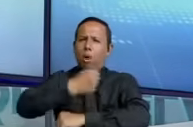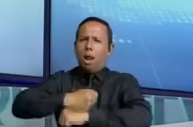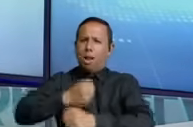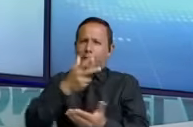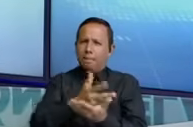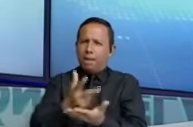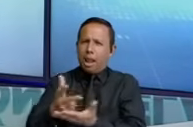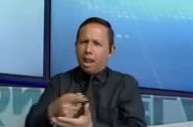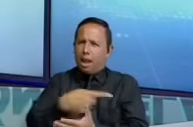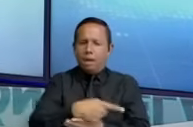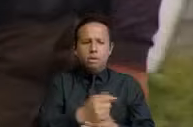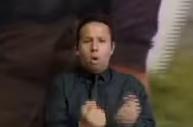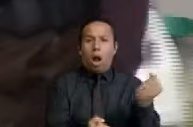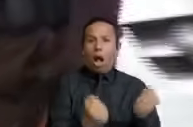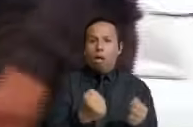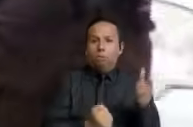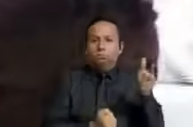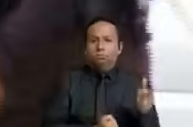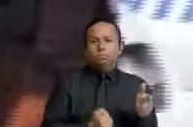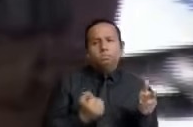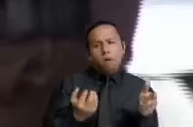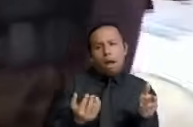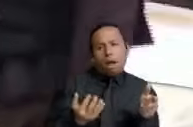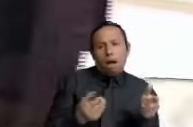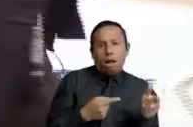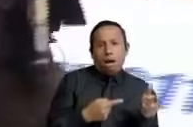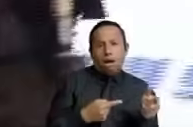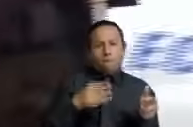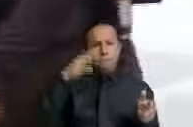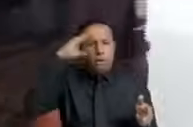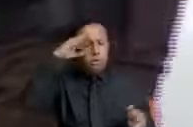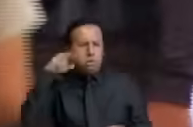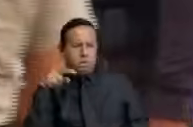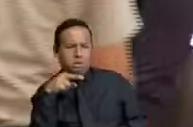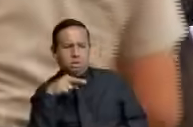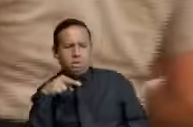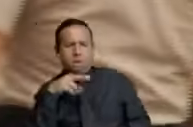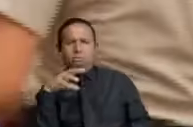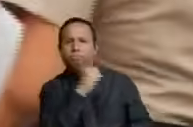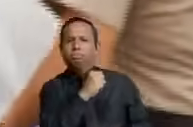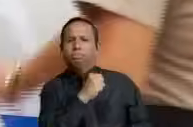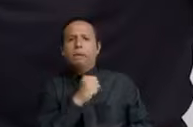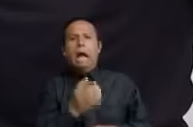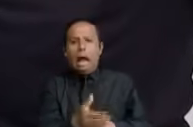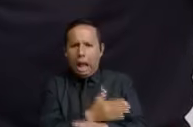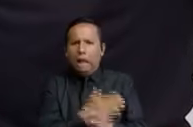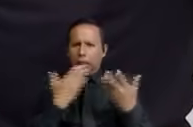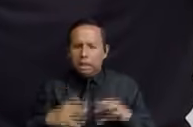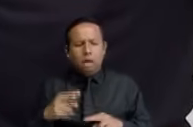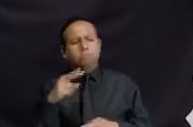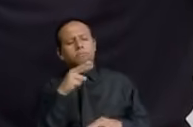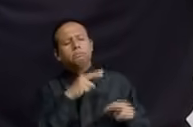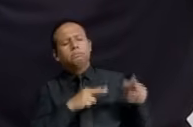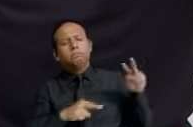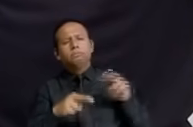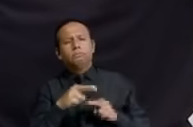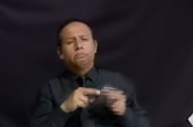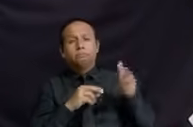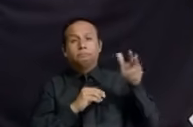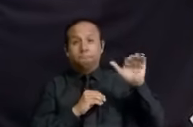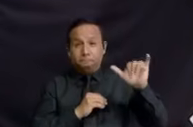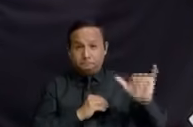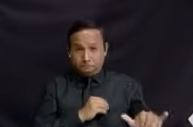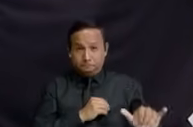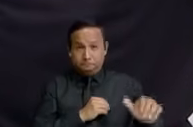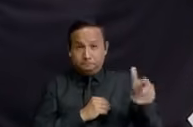los detalles personal de inteligencia de la Policía Nacional les seguía la pista a estos sujetos hasta que los